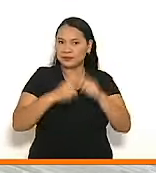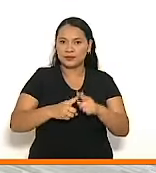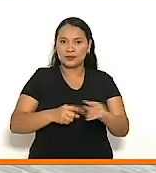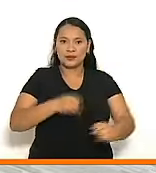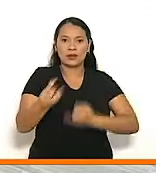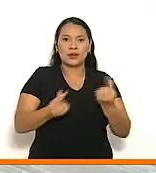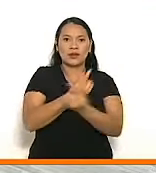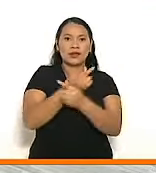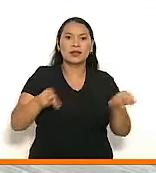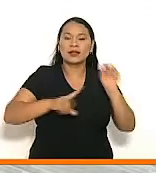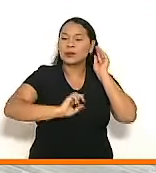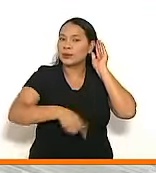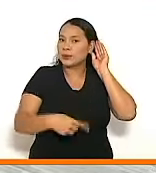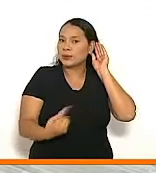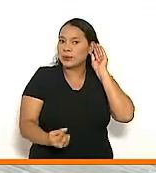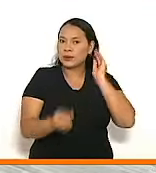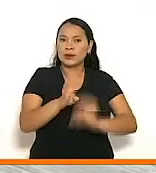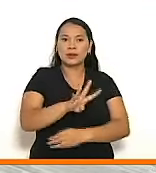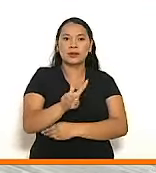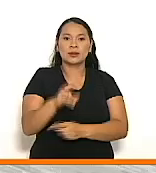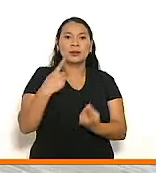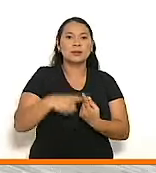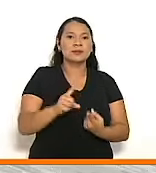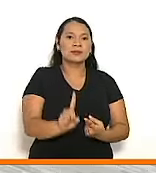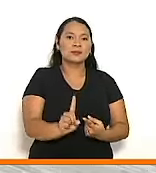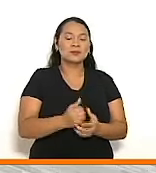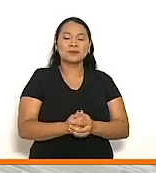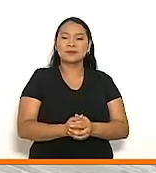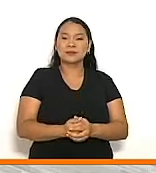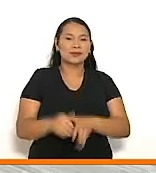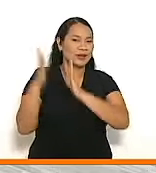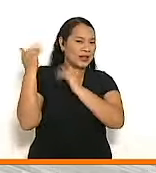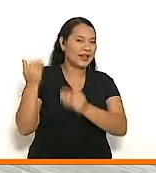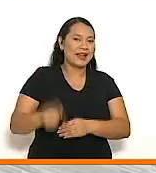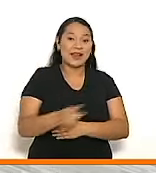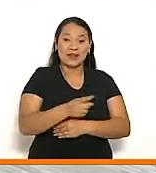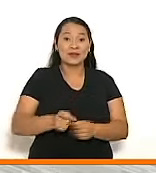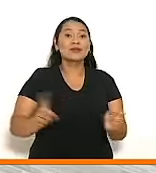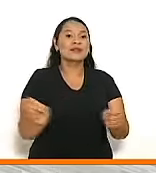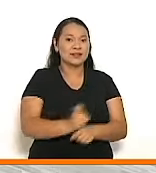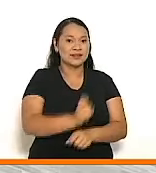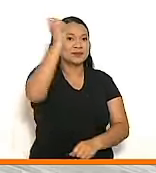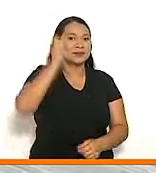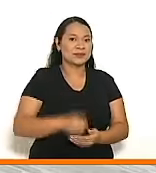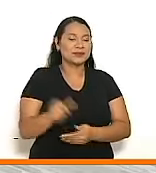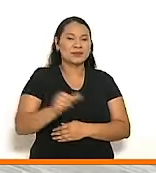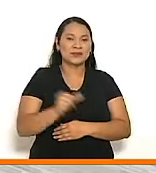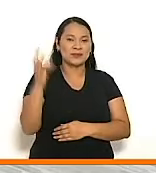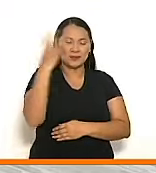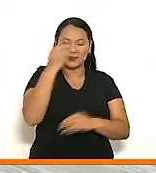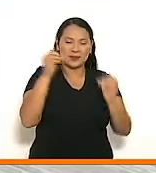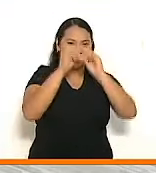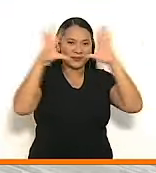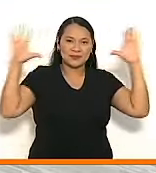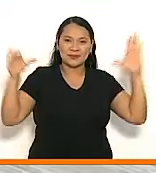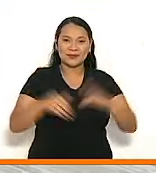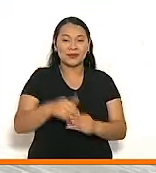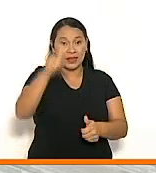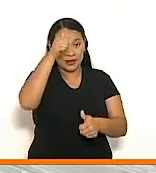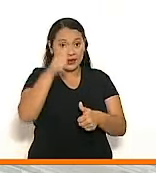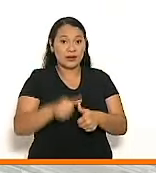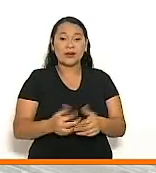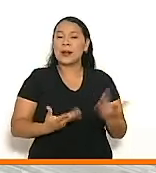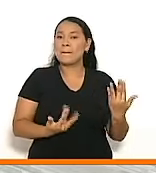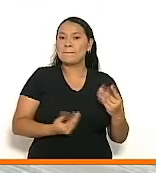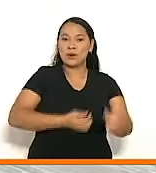jugada gratis. Para más 1, 42 más 1. Espero que haya sido uno de nuestros afortunados ganadores en esta linda mañana. Y recuerda que te